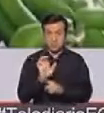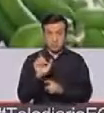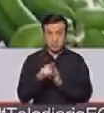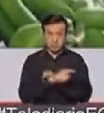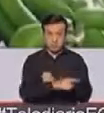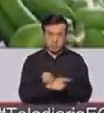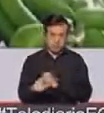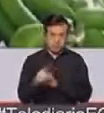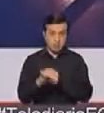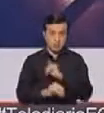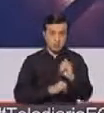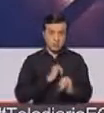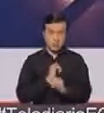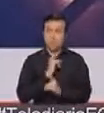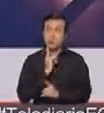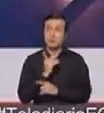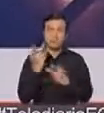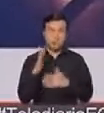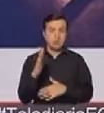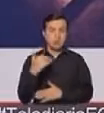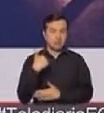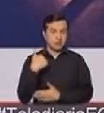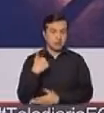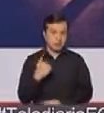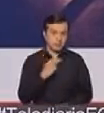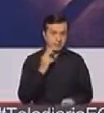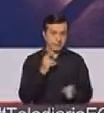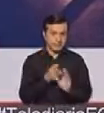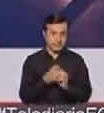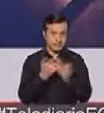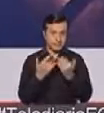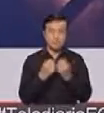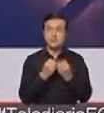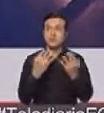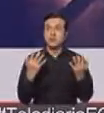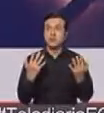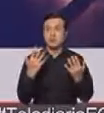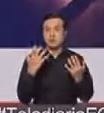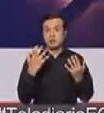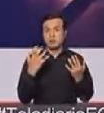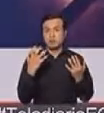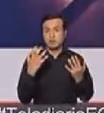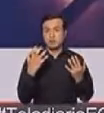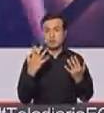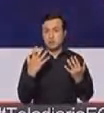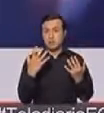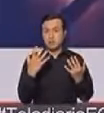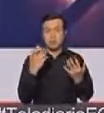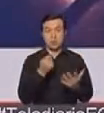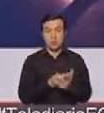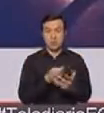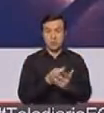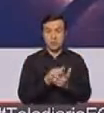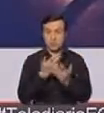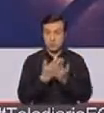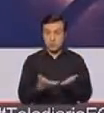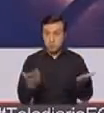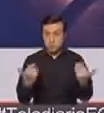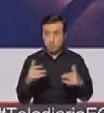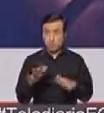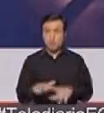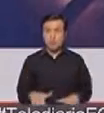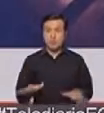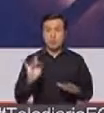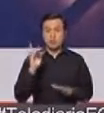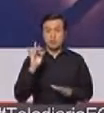compradores internacionales. Contamos con la participación de alrededor de 15 potenciales compradores provenientes